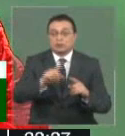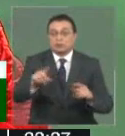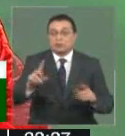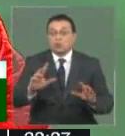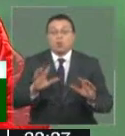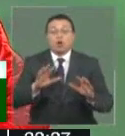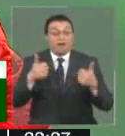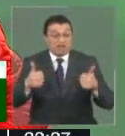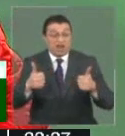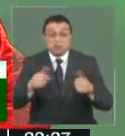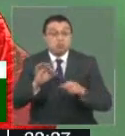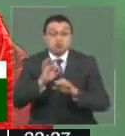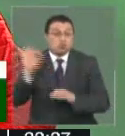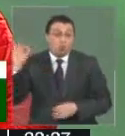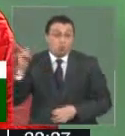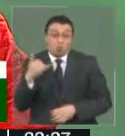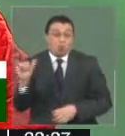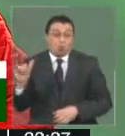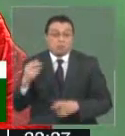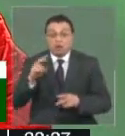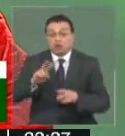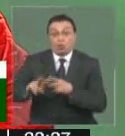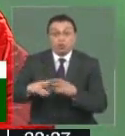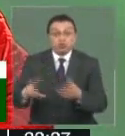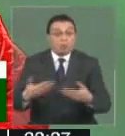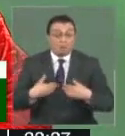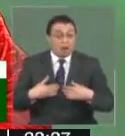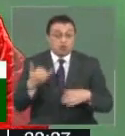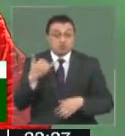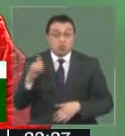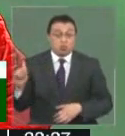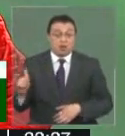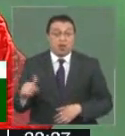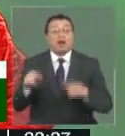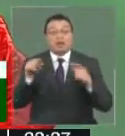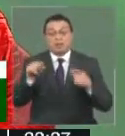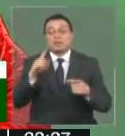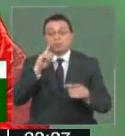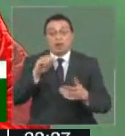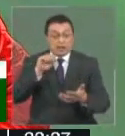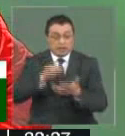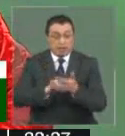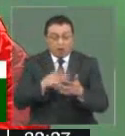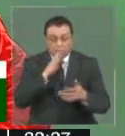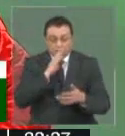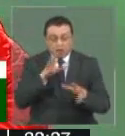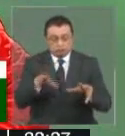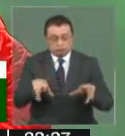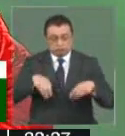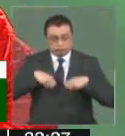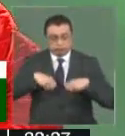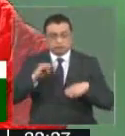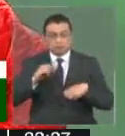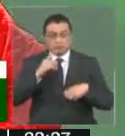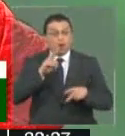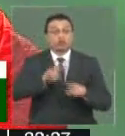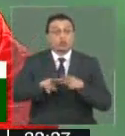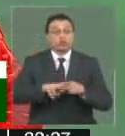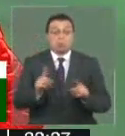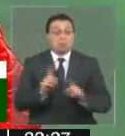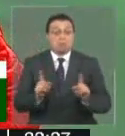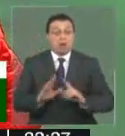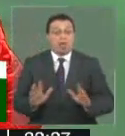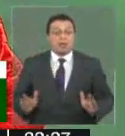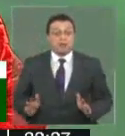bien en realidad. Nunca me ha ido bien, pero en temas de solución. Si bien el reclamo es acogido, no hay solución detrás.